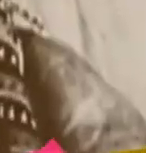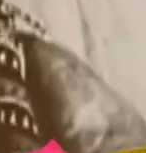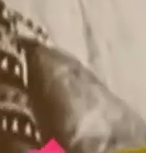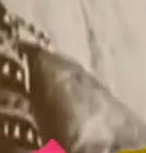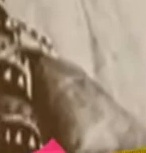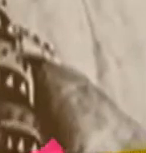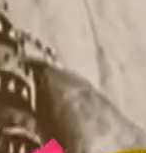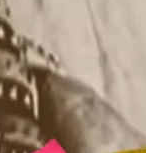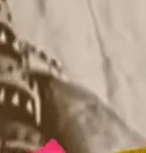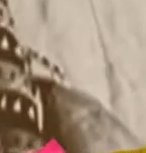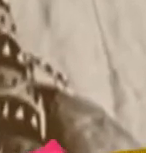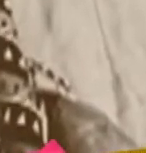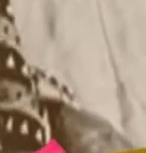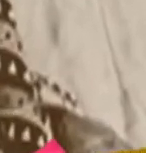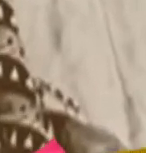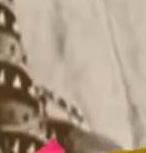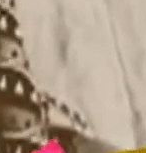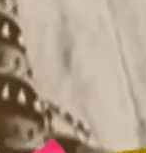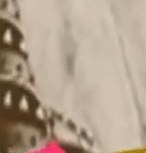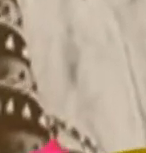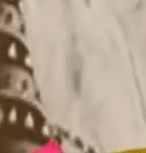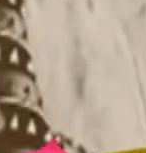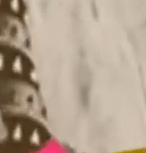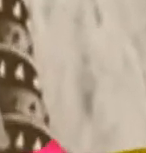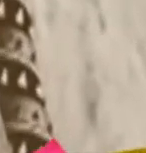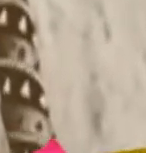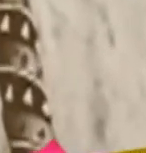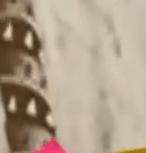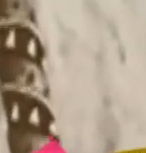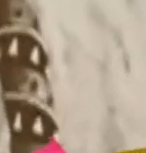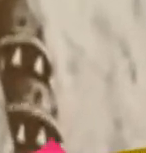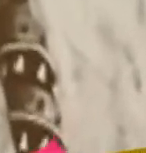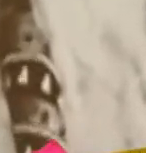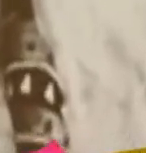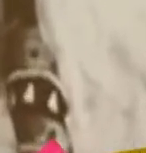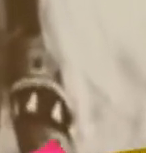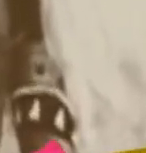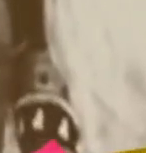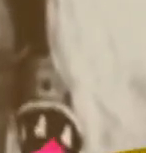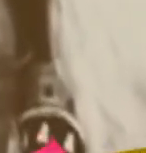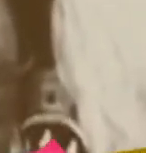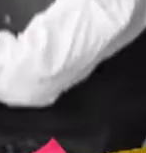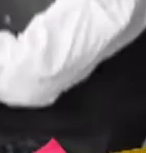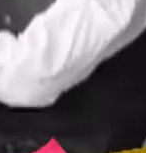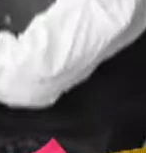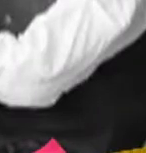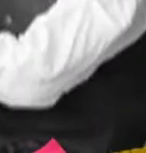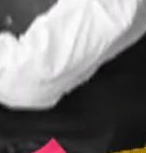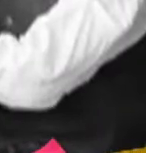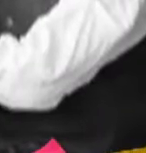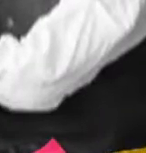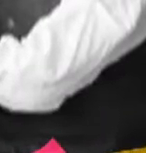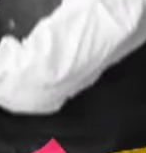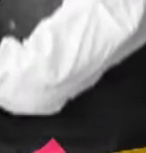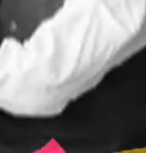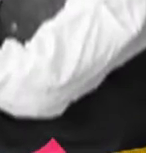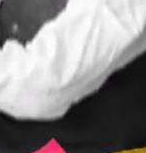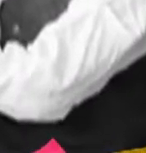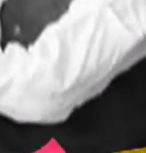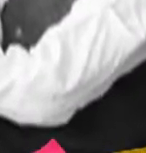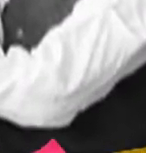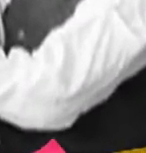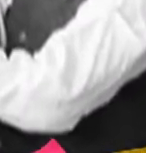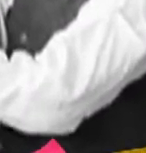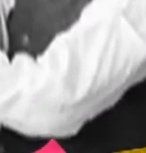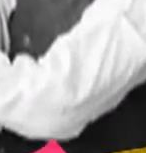pasaba de la adolescencia a la adultez, se le tatuaba. Esto con el fin de proteger su alma. En Japón existía la costumbre de usar